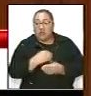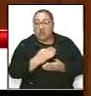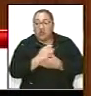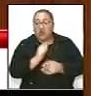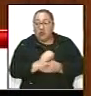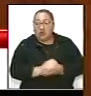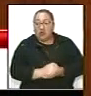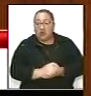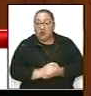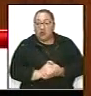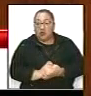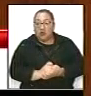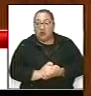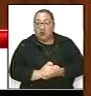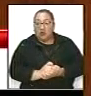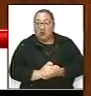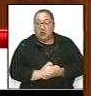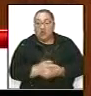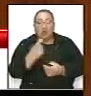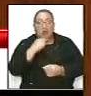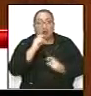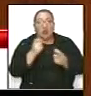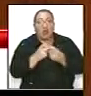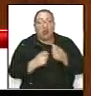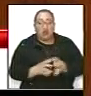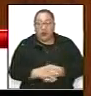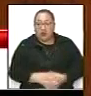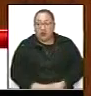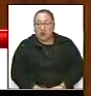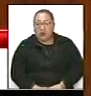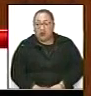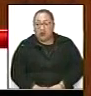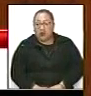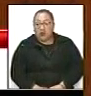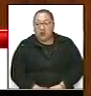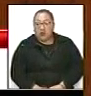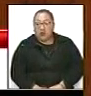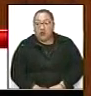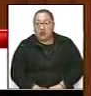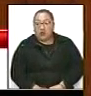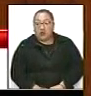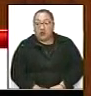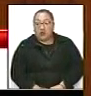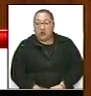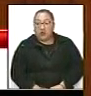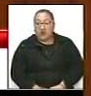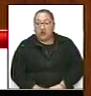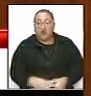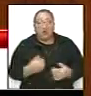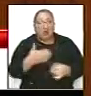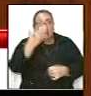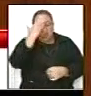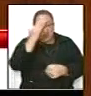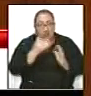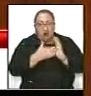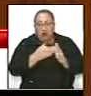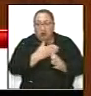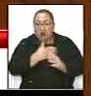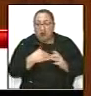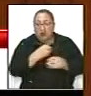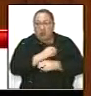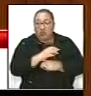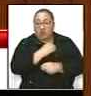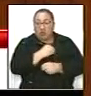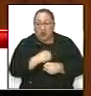Educación, señoras y señores congresistas. Teniendo en cuenta el marco general presentado por el Presidente del Consejo